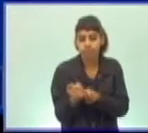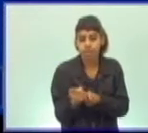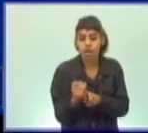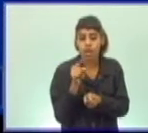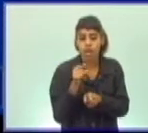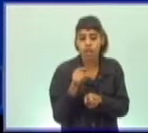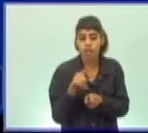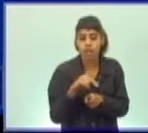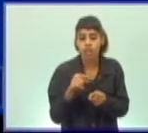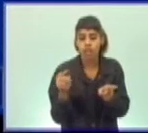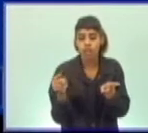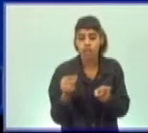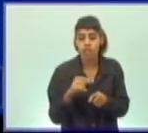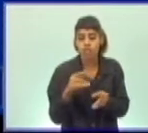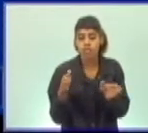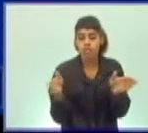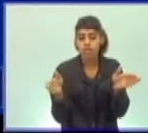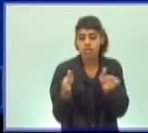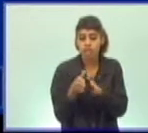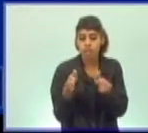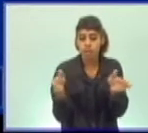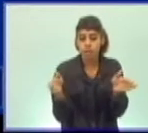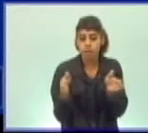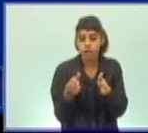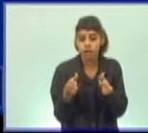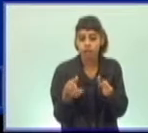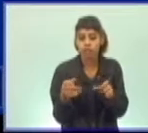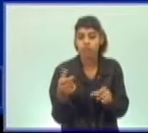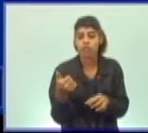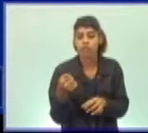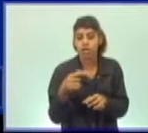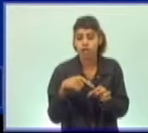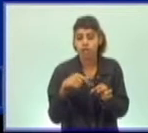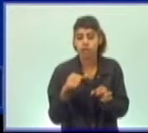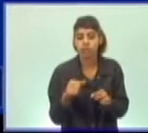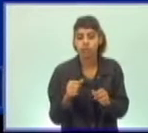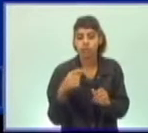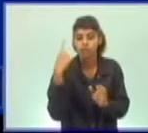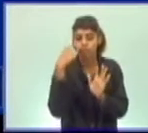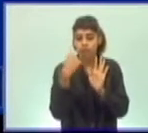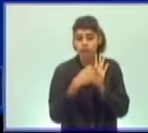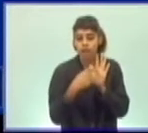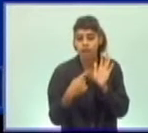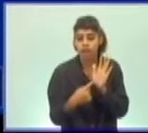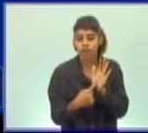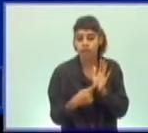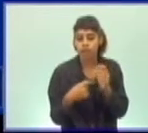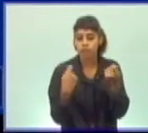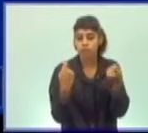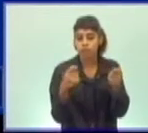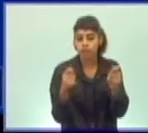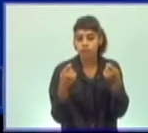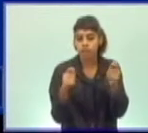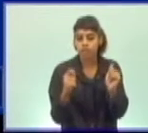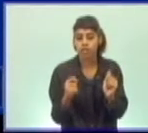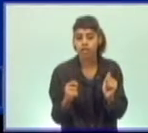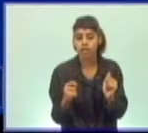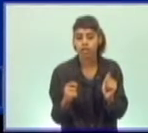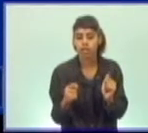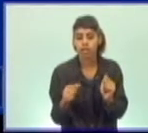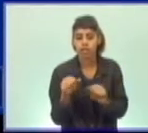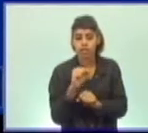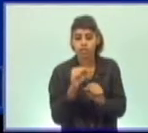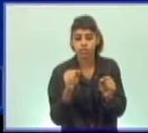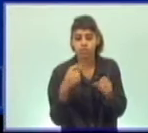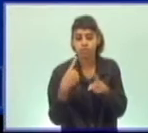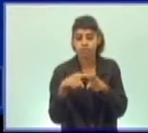número atómico. ¿Cuáles son? El tamaño del átomo, el carácter metálico, las propiedades reductoras de sus sustancias simples y las propiedades